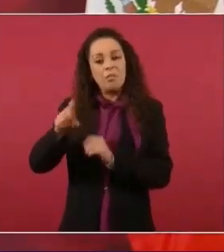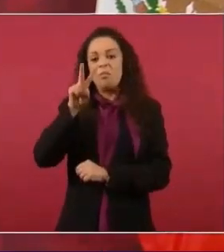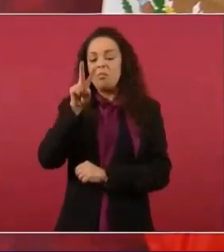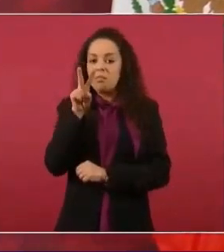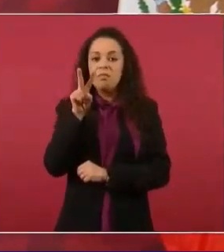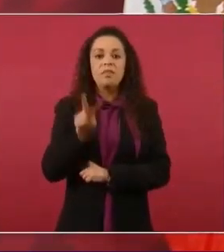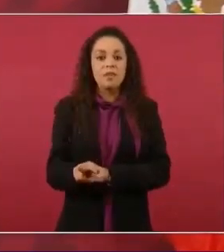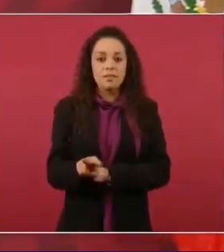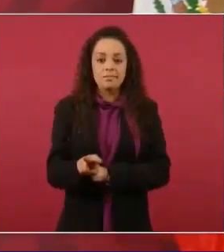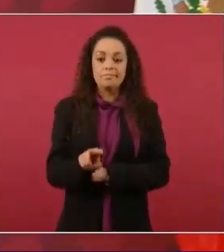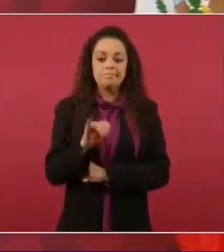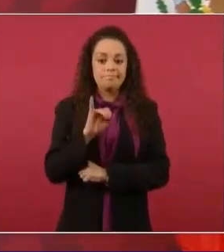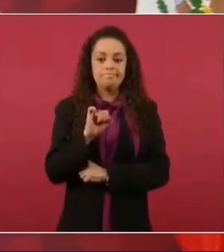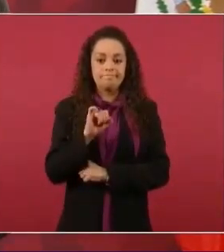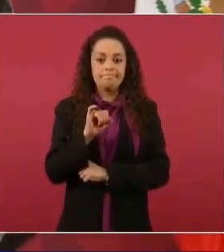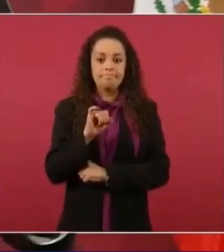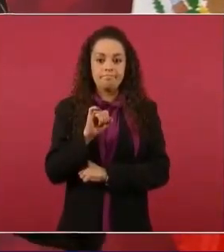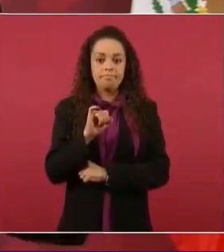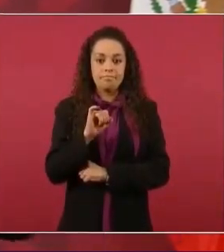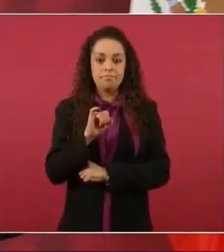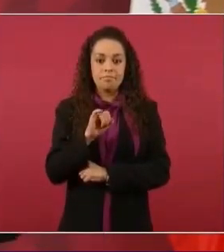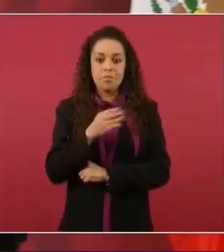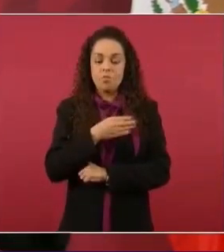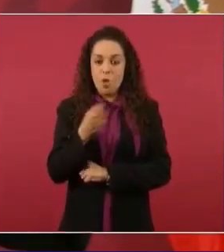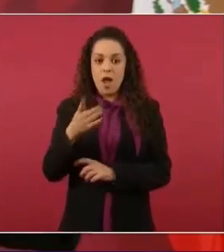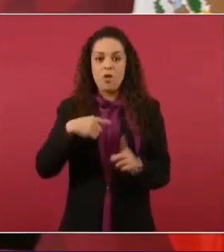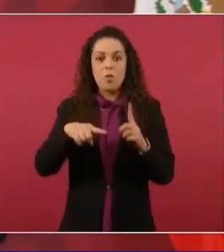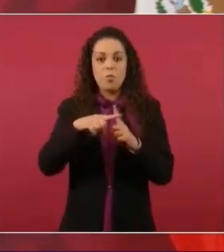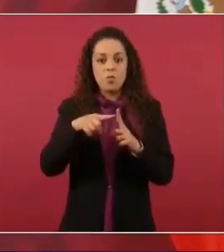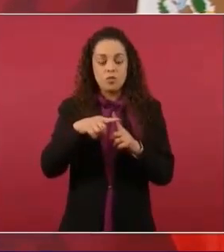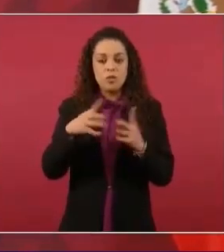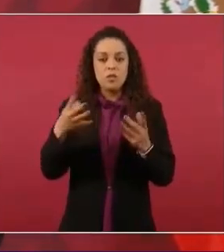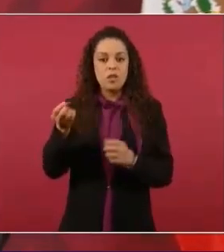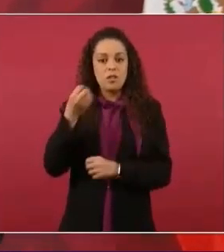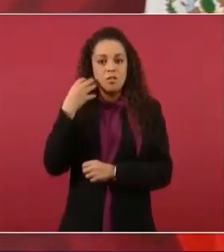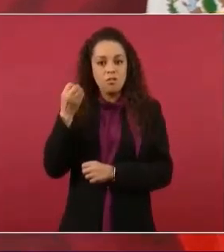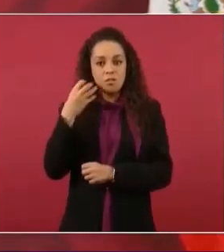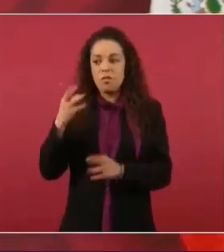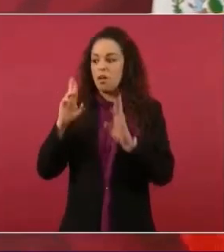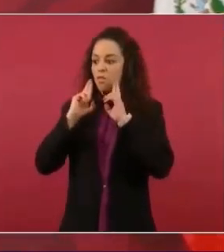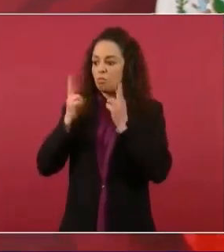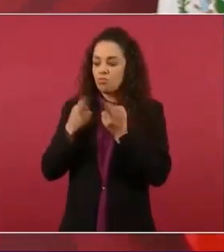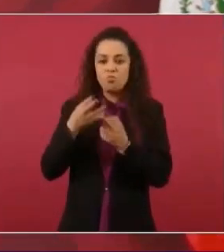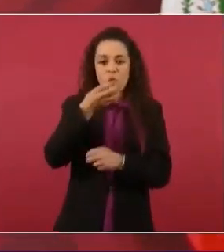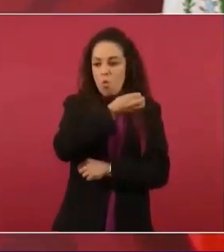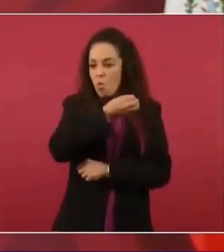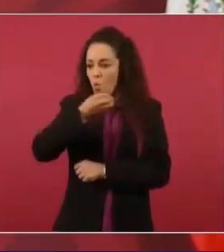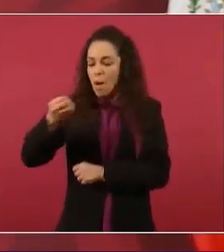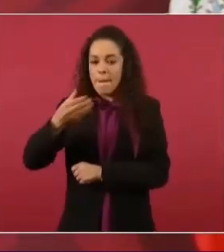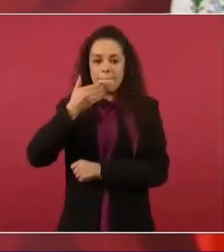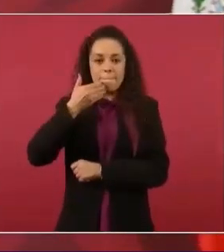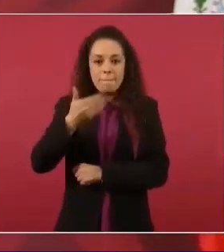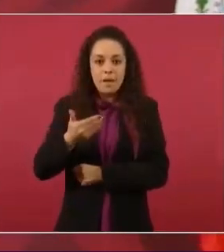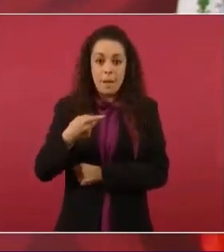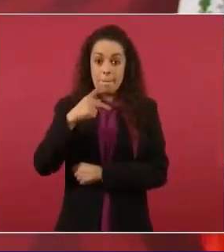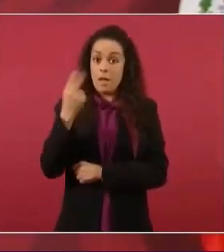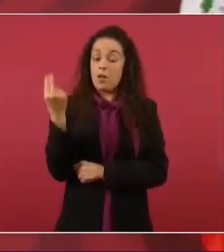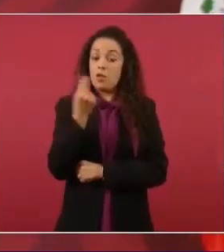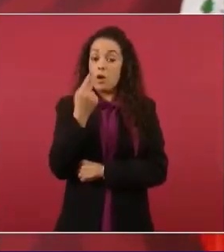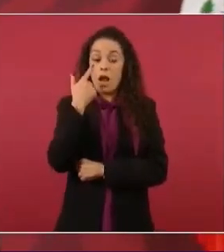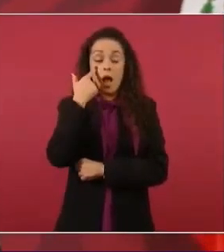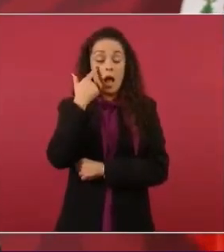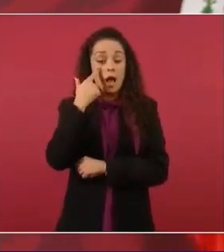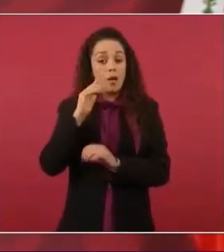pues es muy bueno lo que están haciendo de los foros, la organización. Ahí hay que cuidar nada más